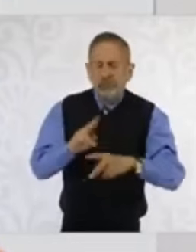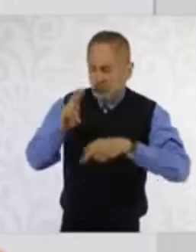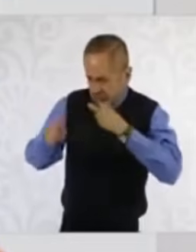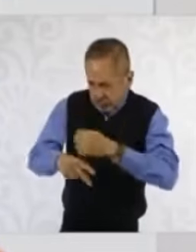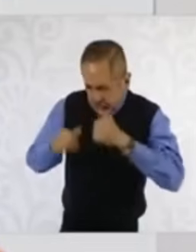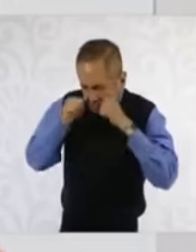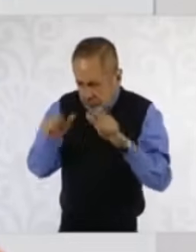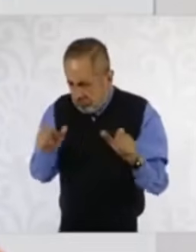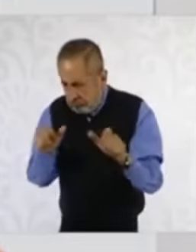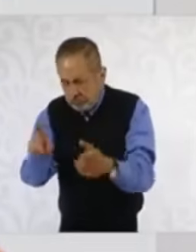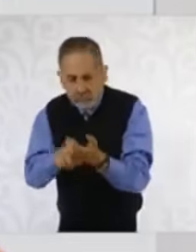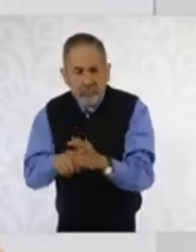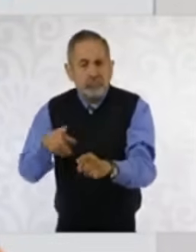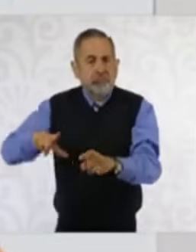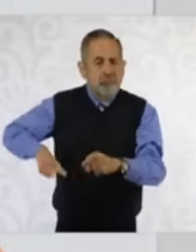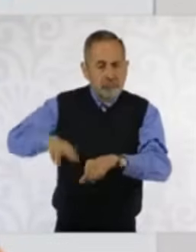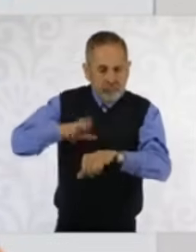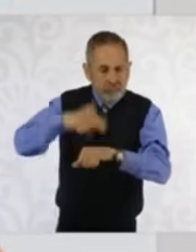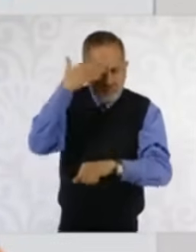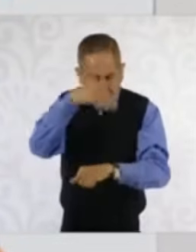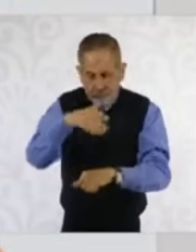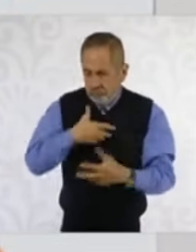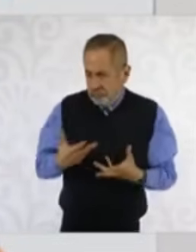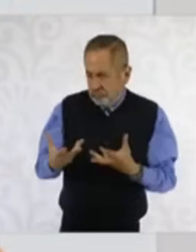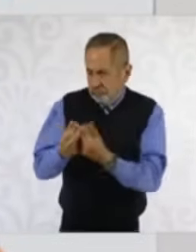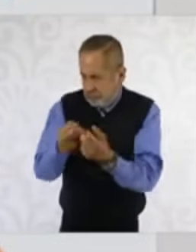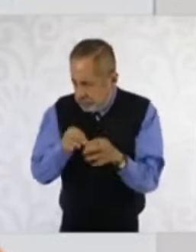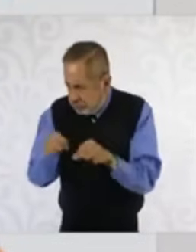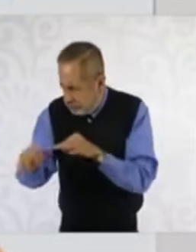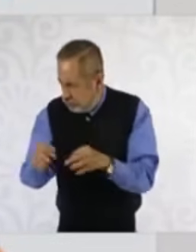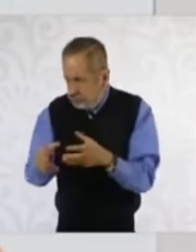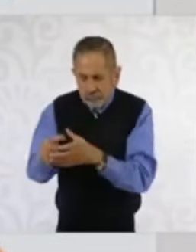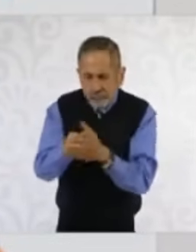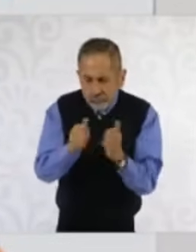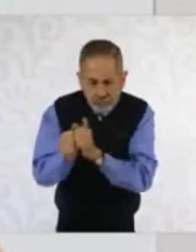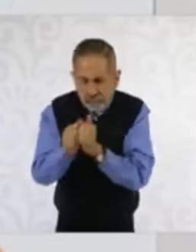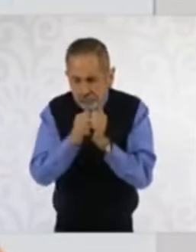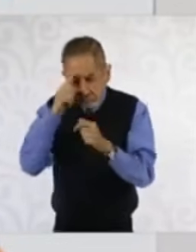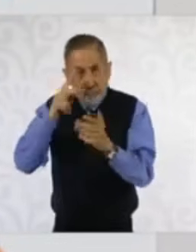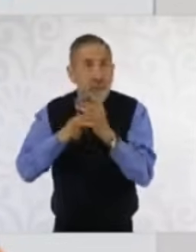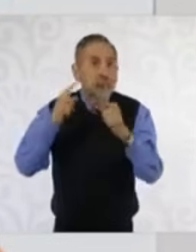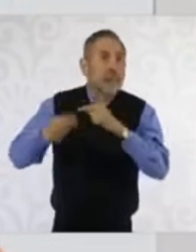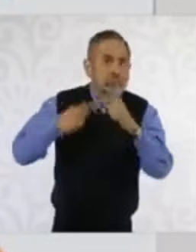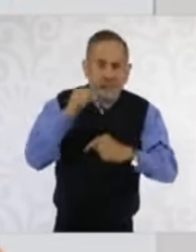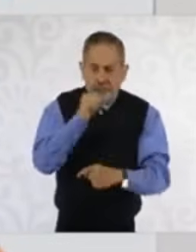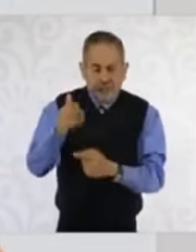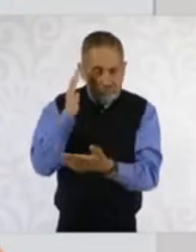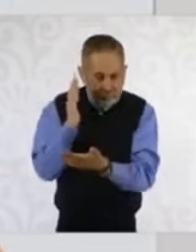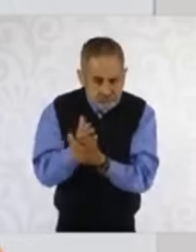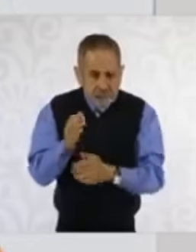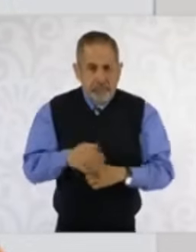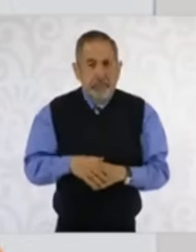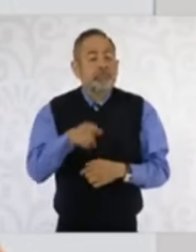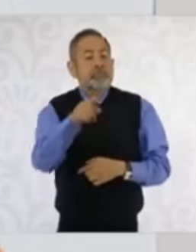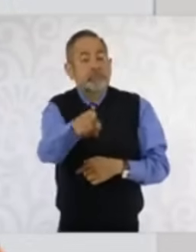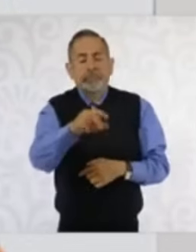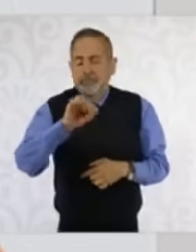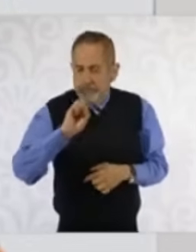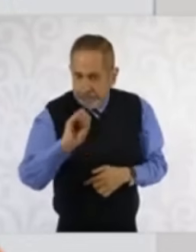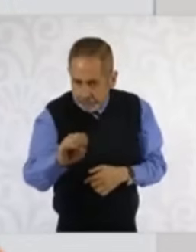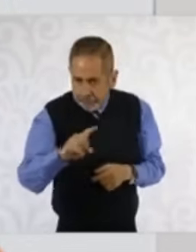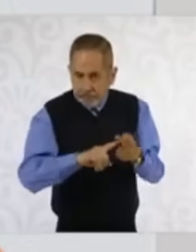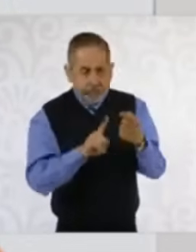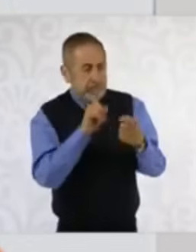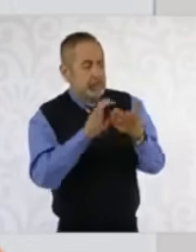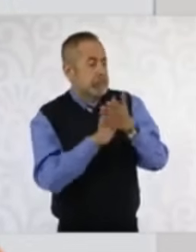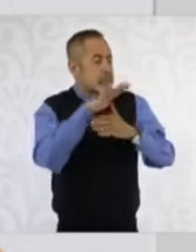nuestra morenita preciosa, la Virgen de Guadalupe, y luego las posadas, el ponche, los tamales, el pavó, los abrazos, y ya,